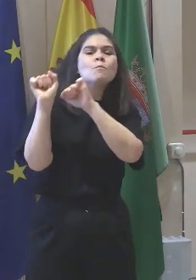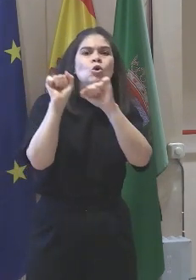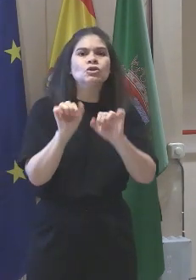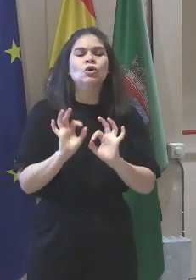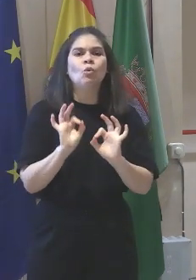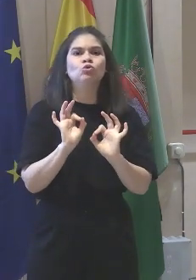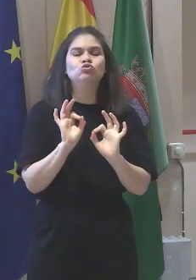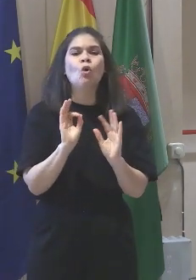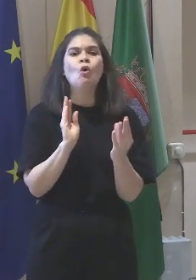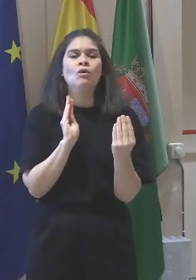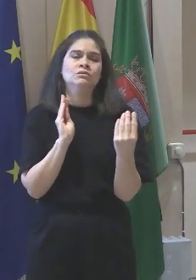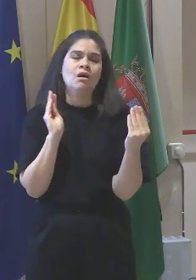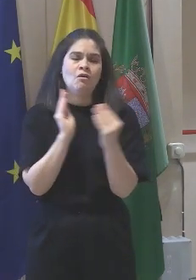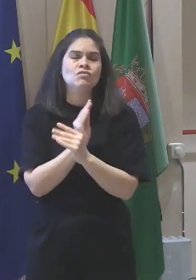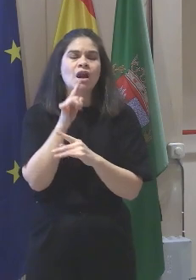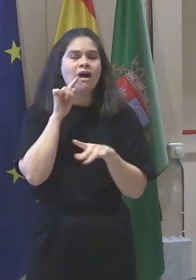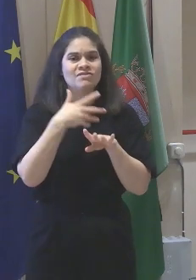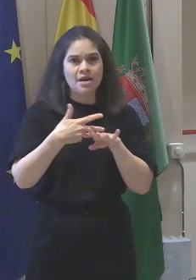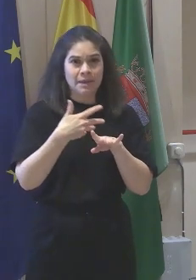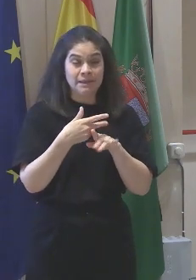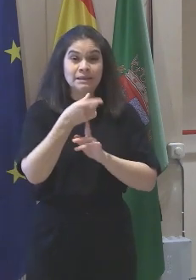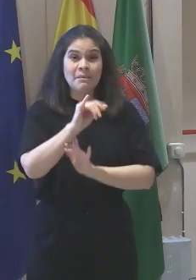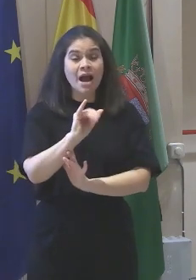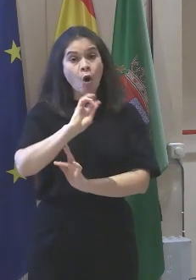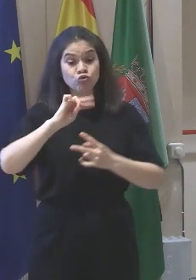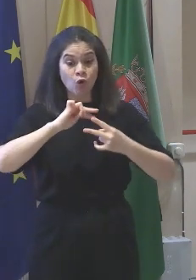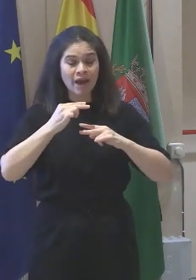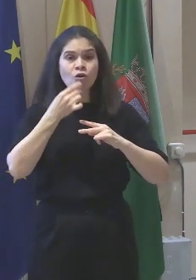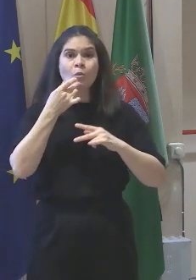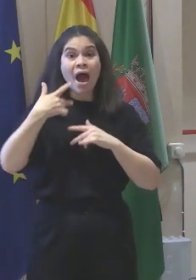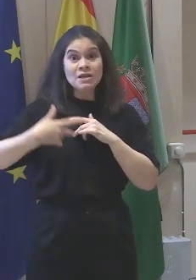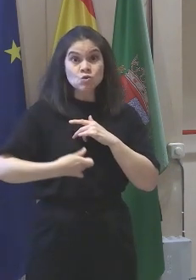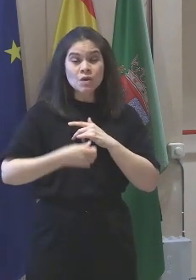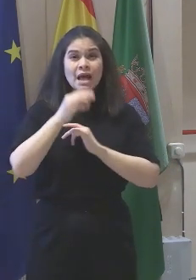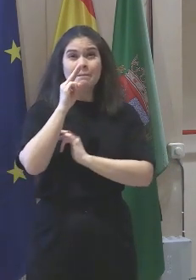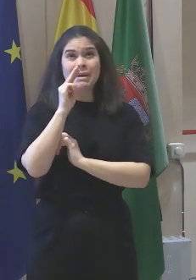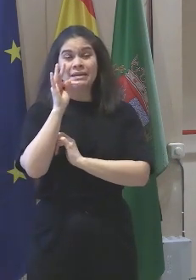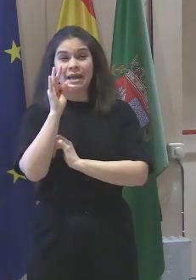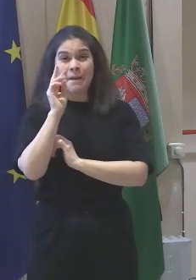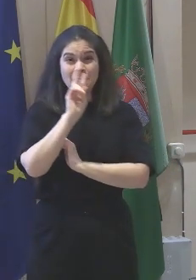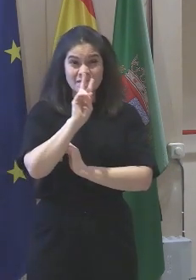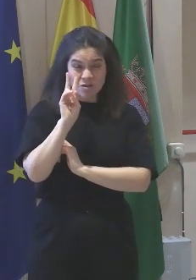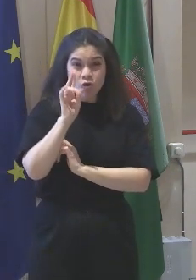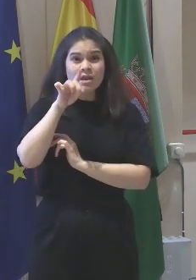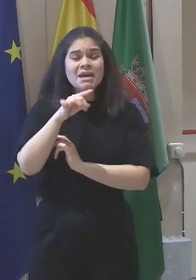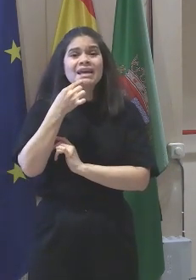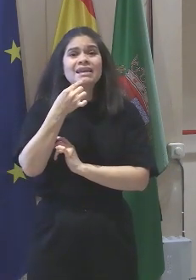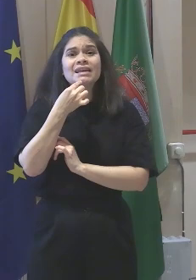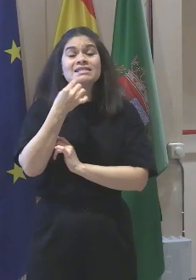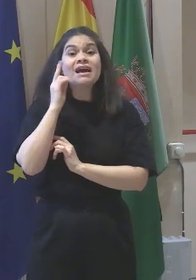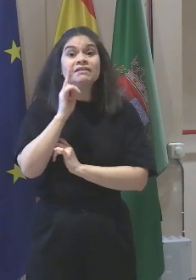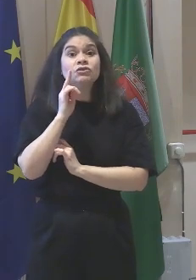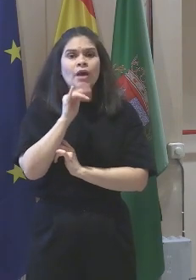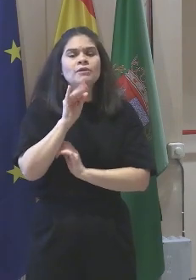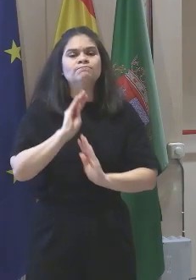diabetes. Y aparte del HLA también hay otros genes, como el gen de la insulina, el PTPN22, que también se ha visto que